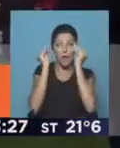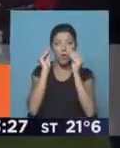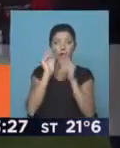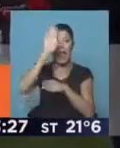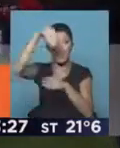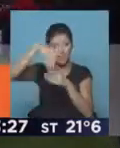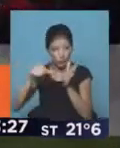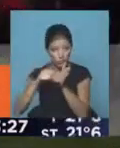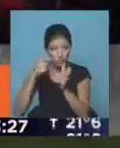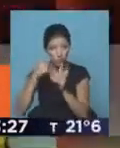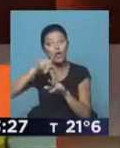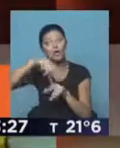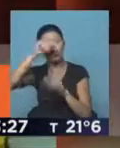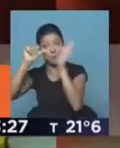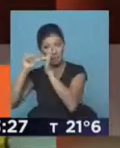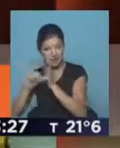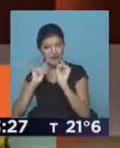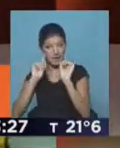Turquía.